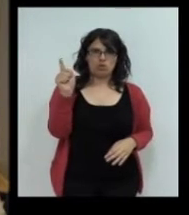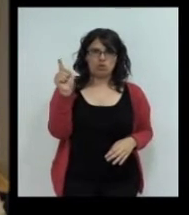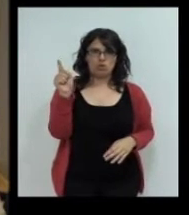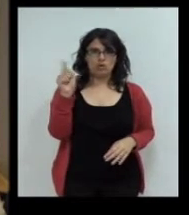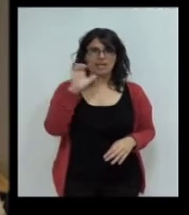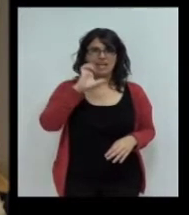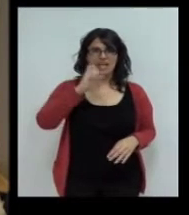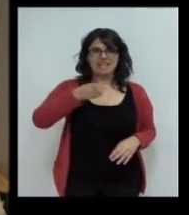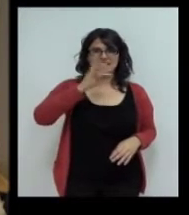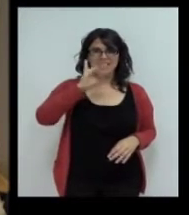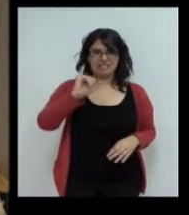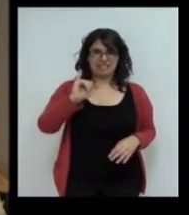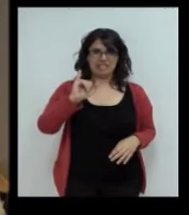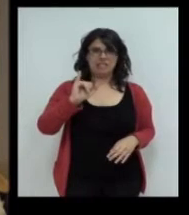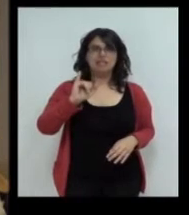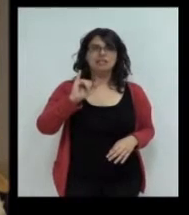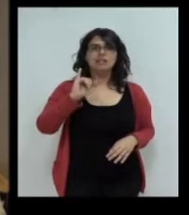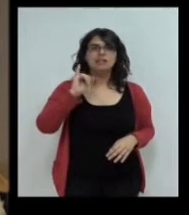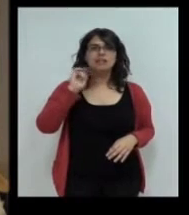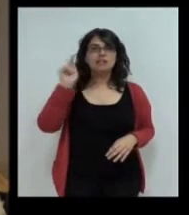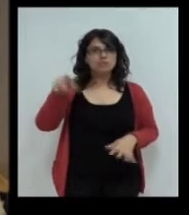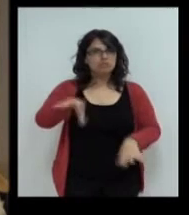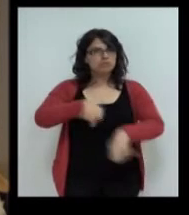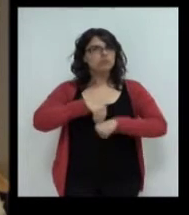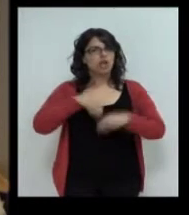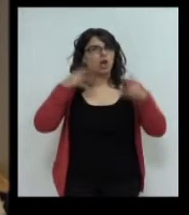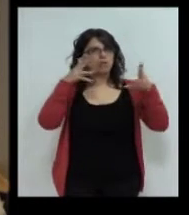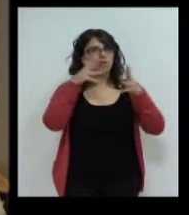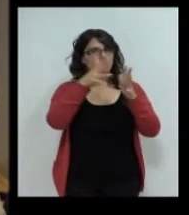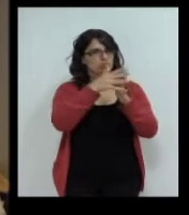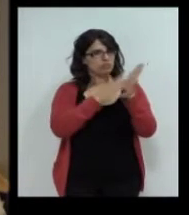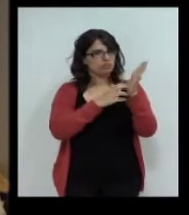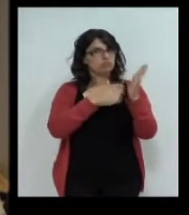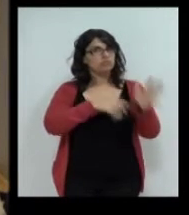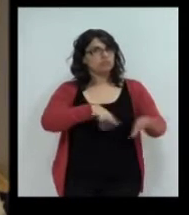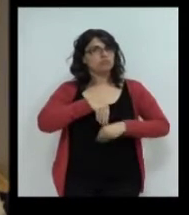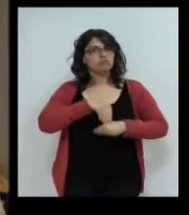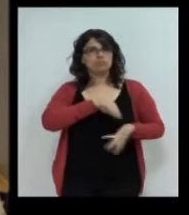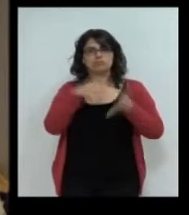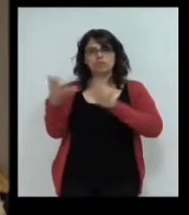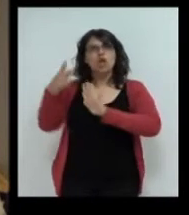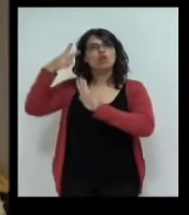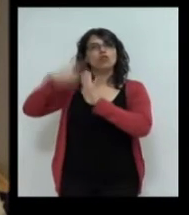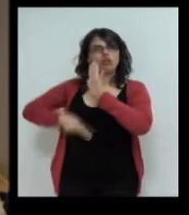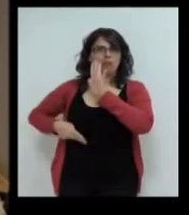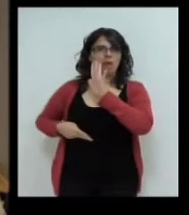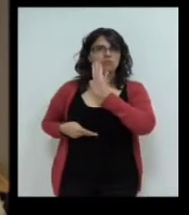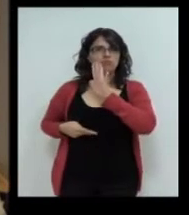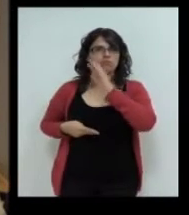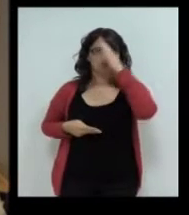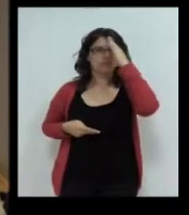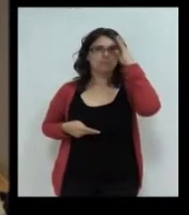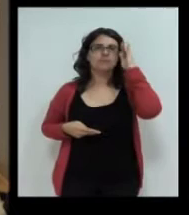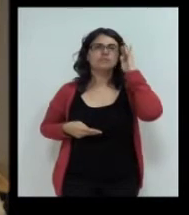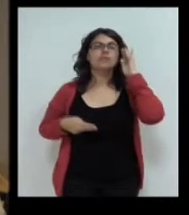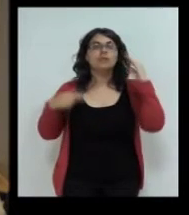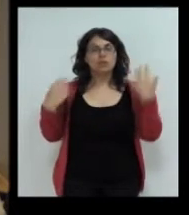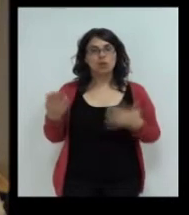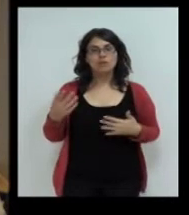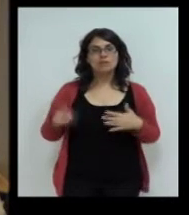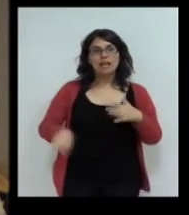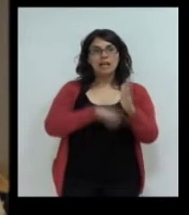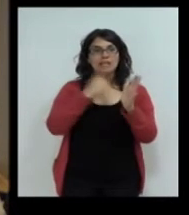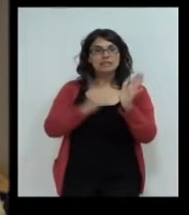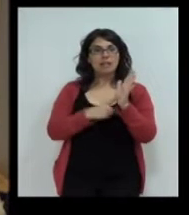el ETSI, asumía esas recomendaciones y las convertía en normas. Y el